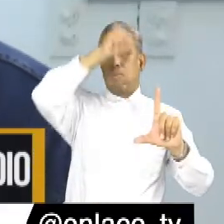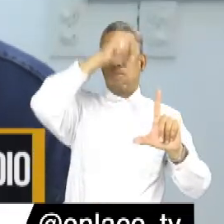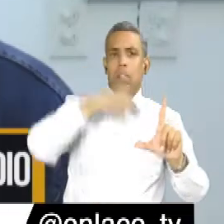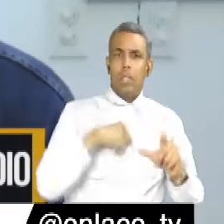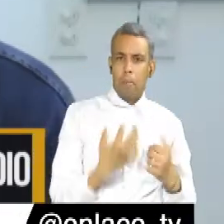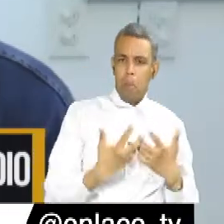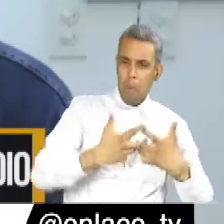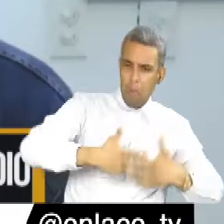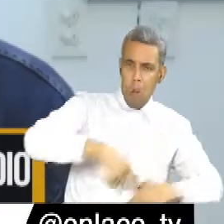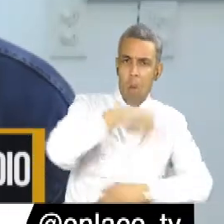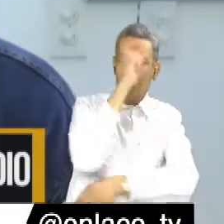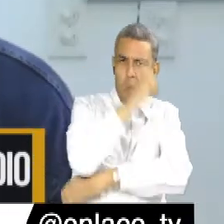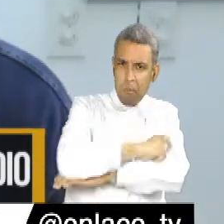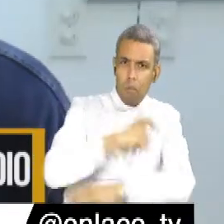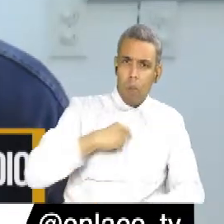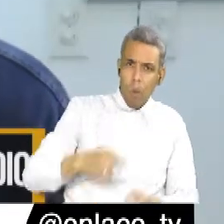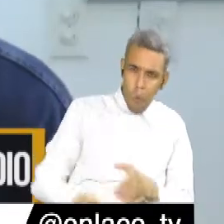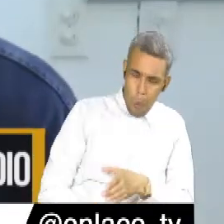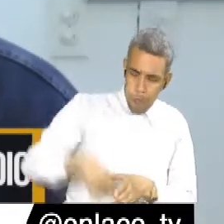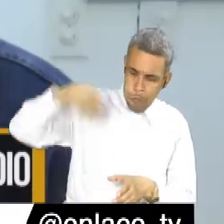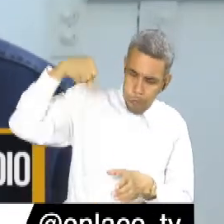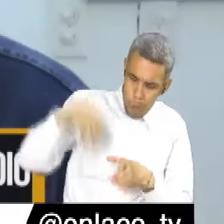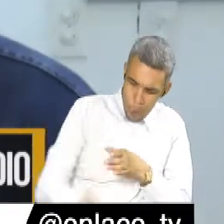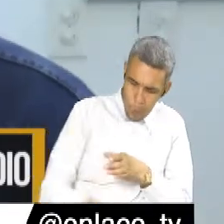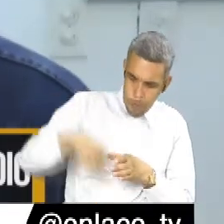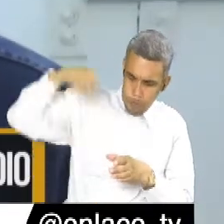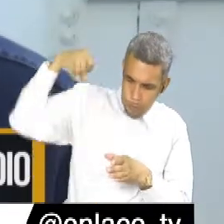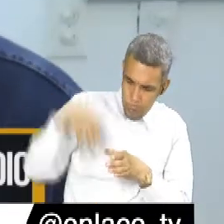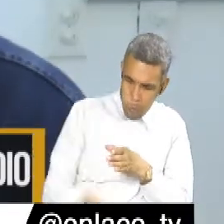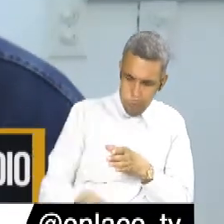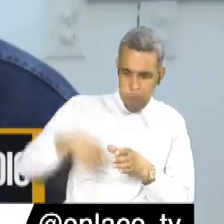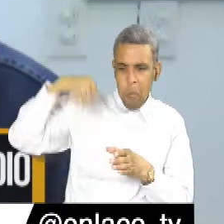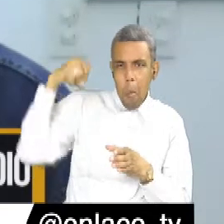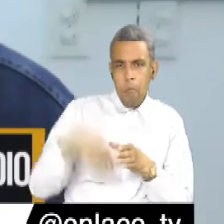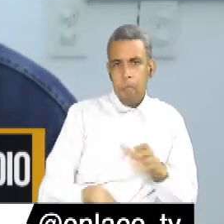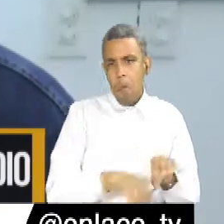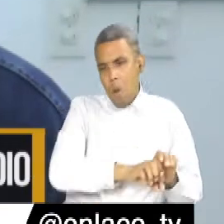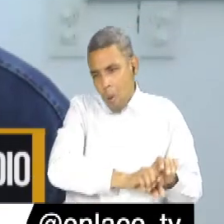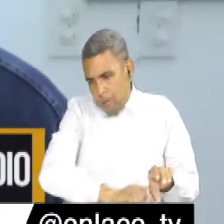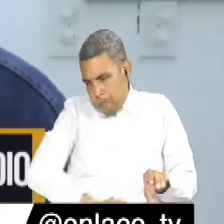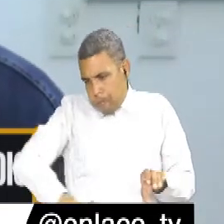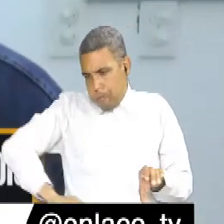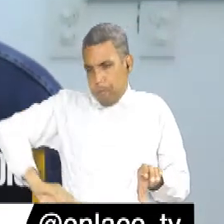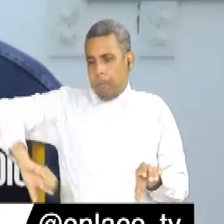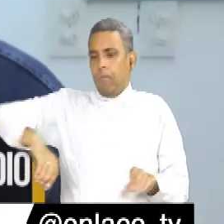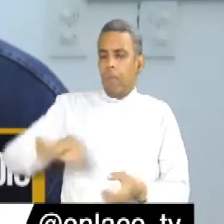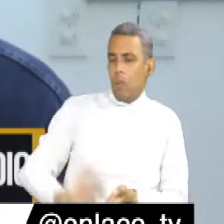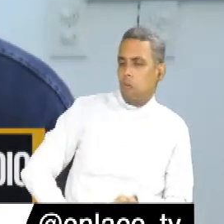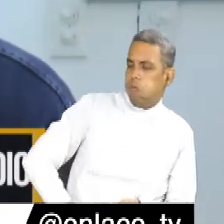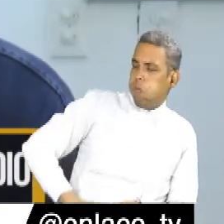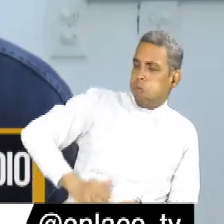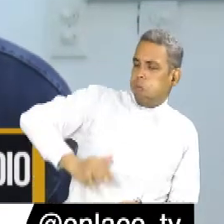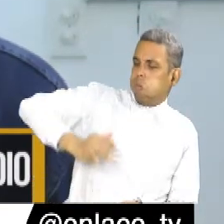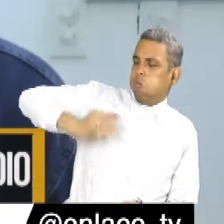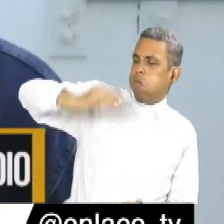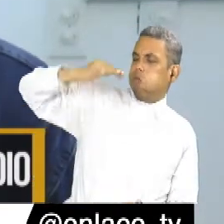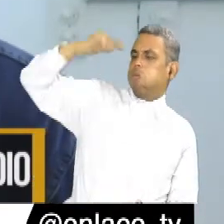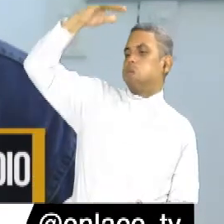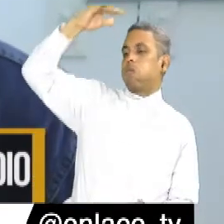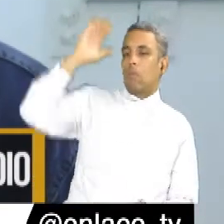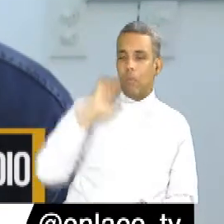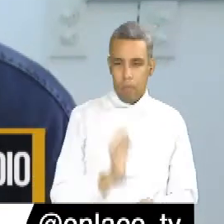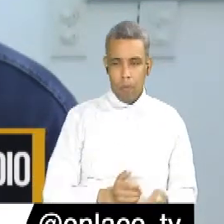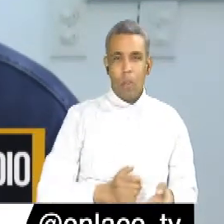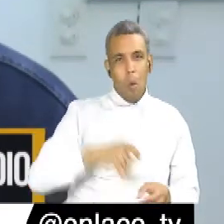hoy. Igualmente tenemos detenidas las operaciones en el campo Casabe en lo que tiene que ver con los equipos